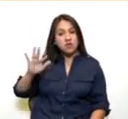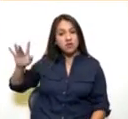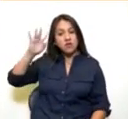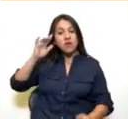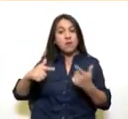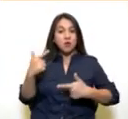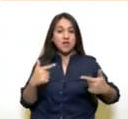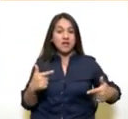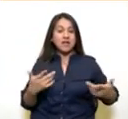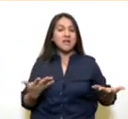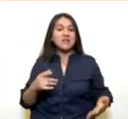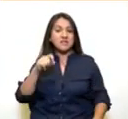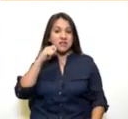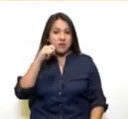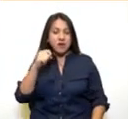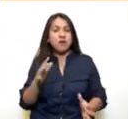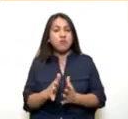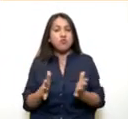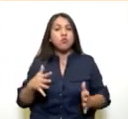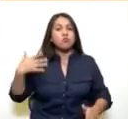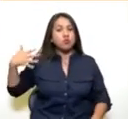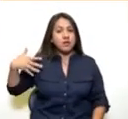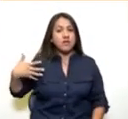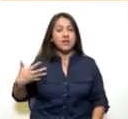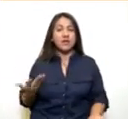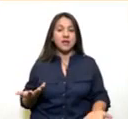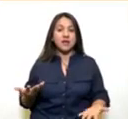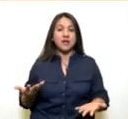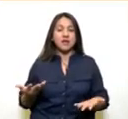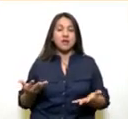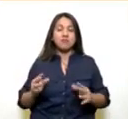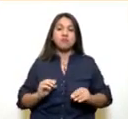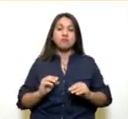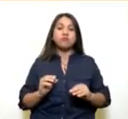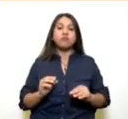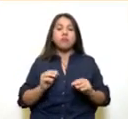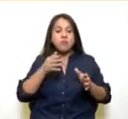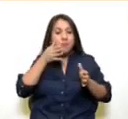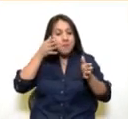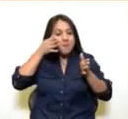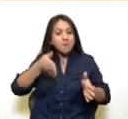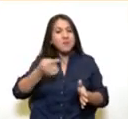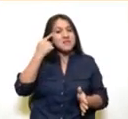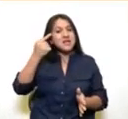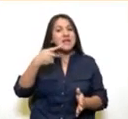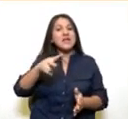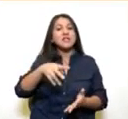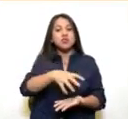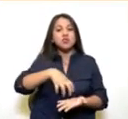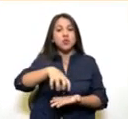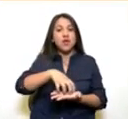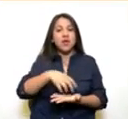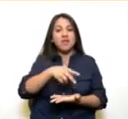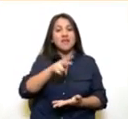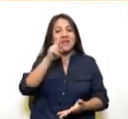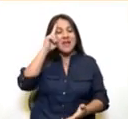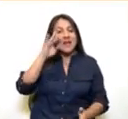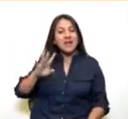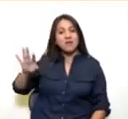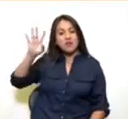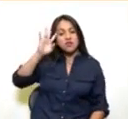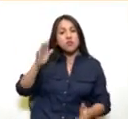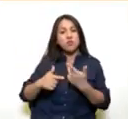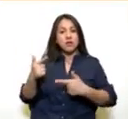qué es muy importante colocar la ciudad en el centro de esa reflexión política